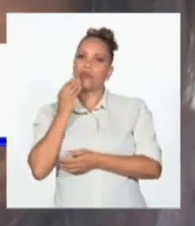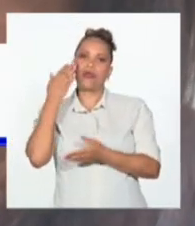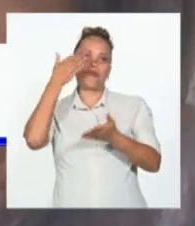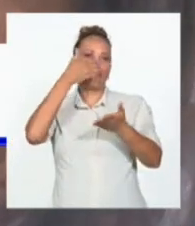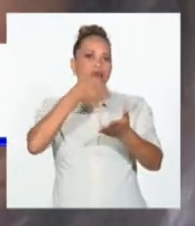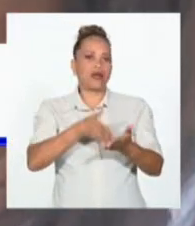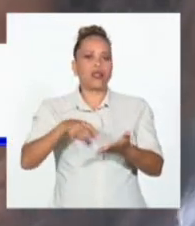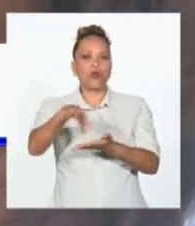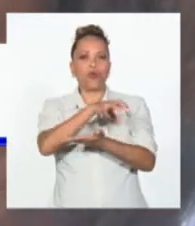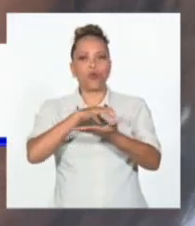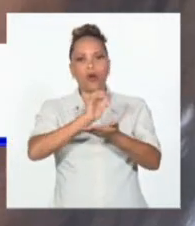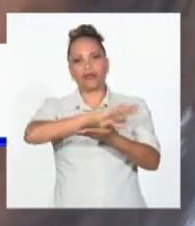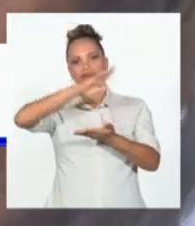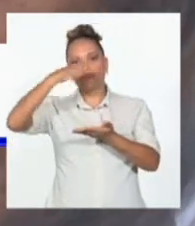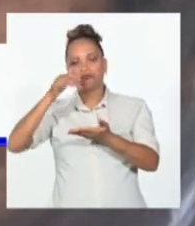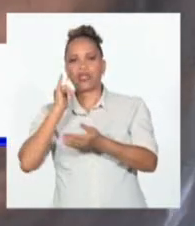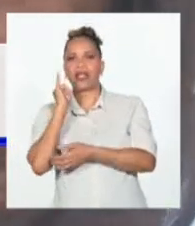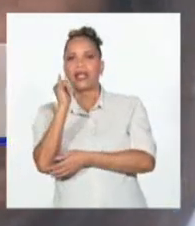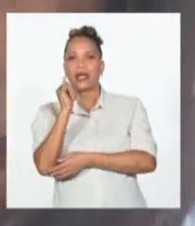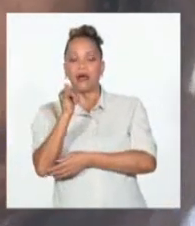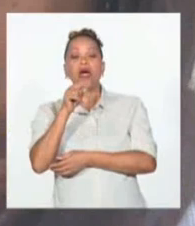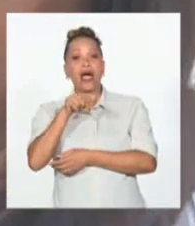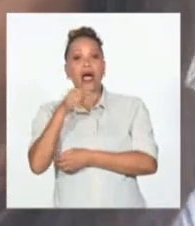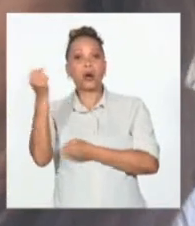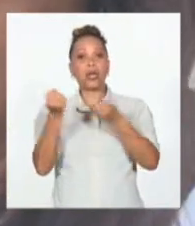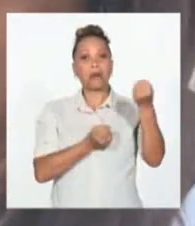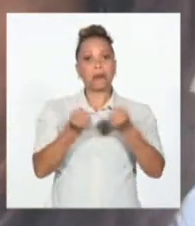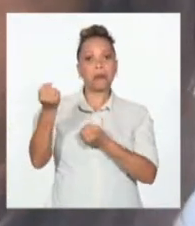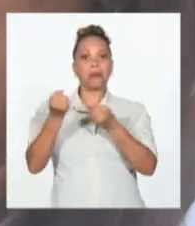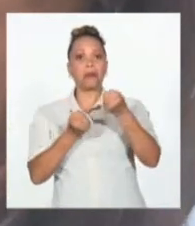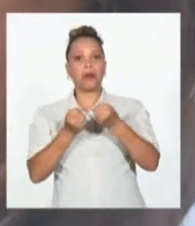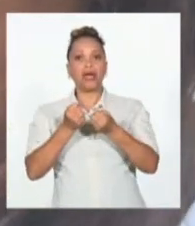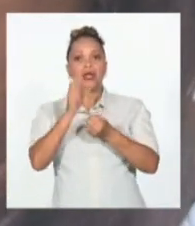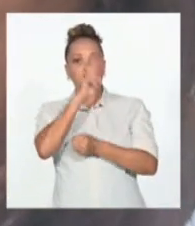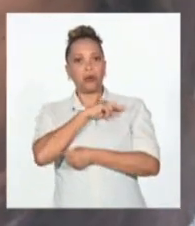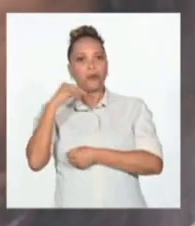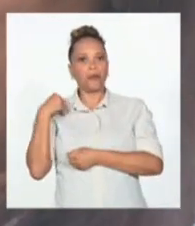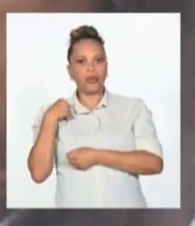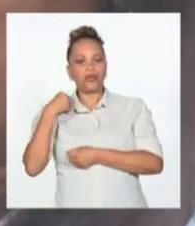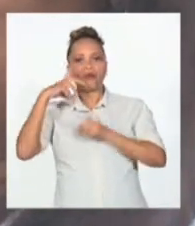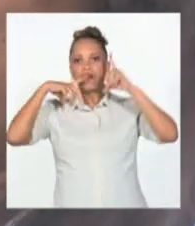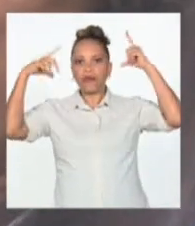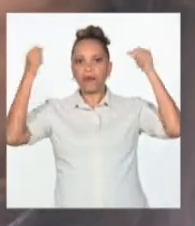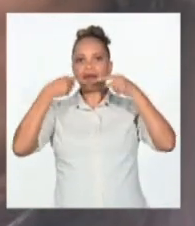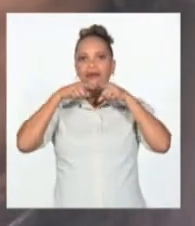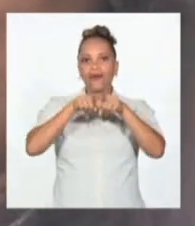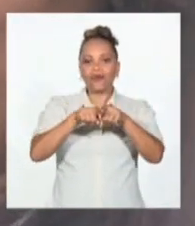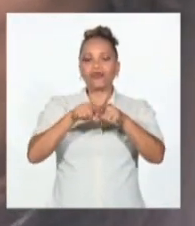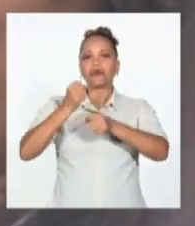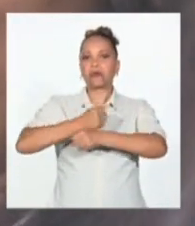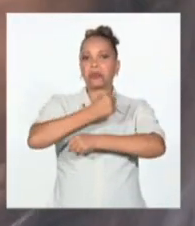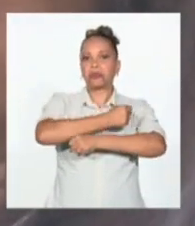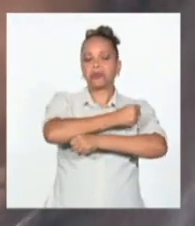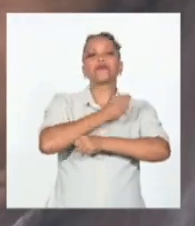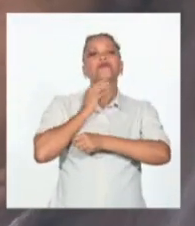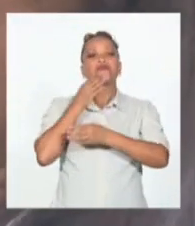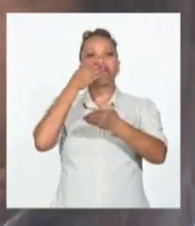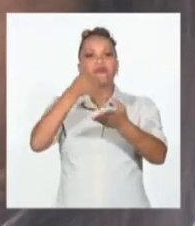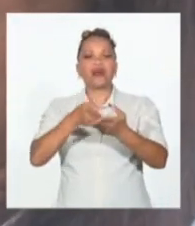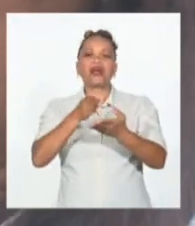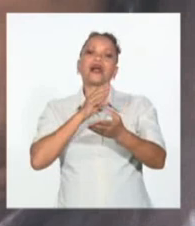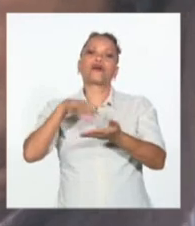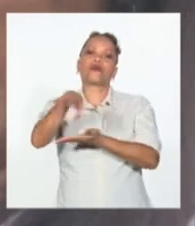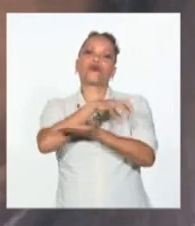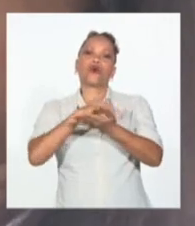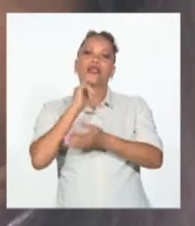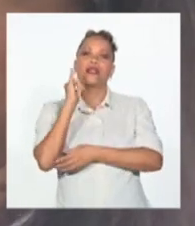profundidad de la montaña. Y con esta clínica móvil que tenemos acá, nosotros podemos llegar a las comunidades serrana como la Alcarraza,